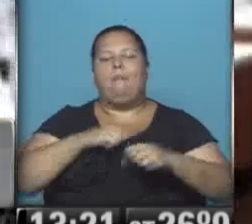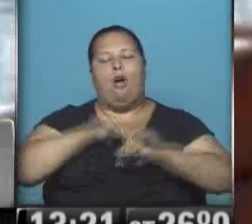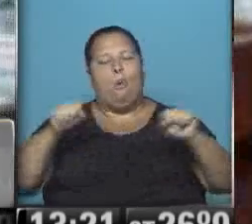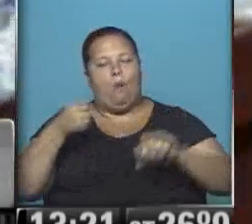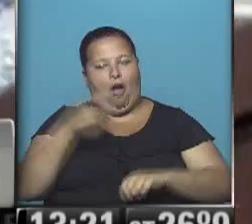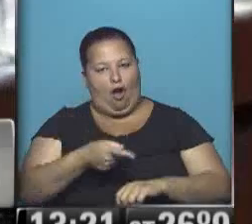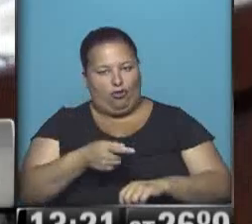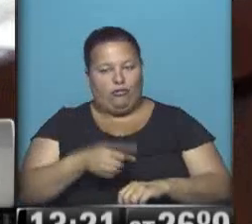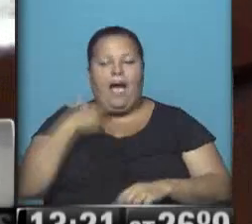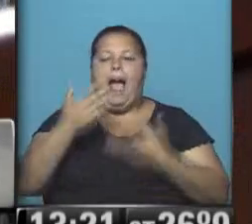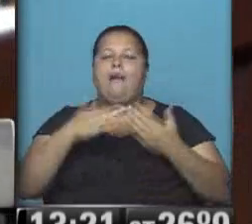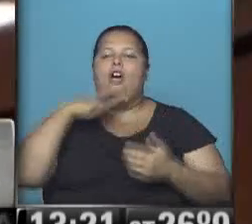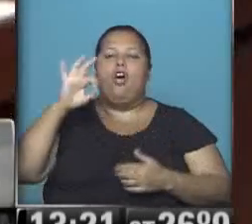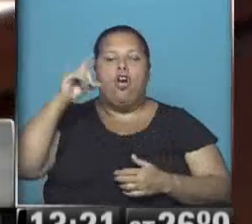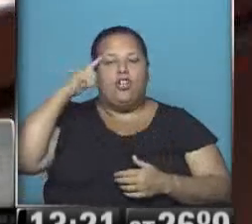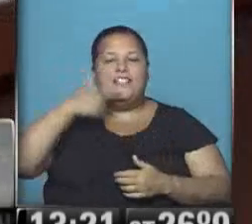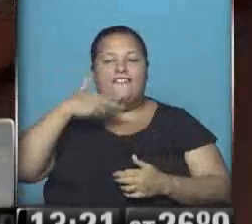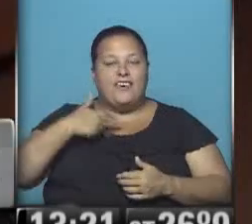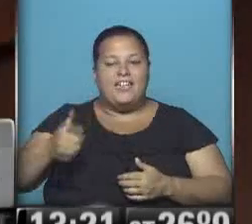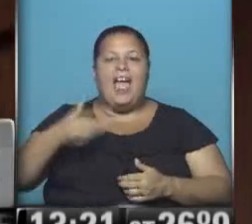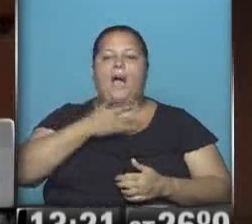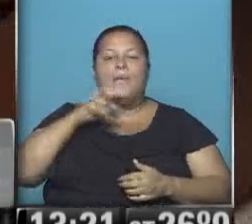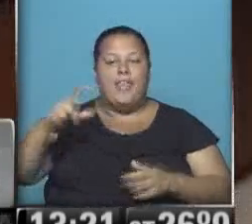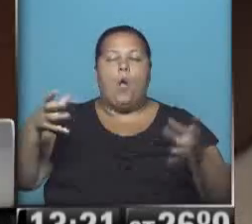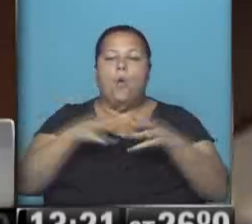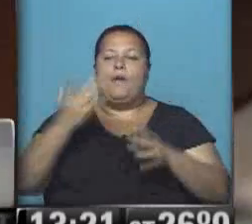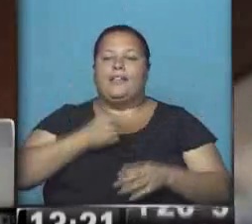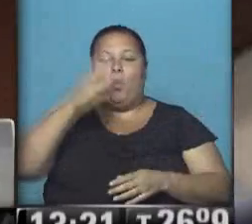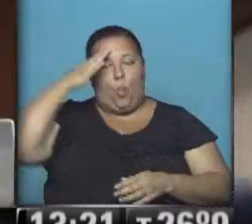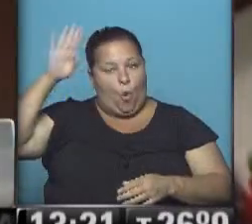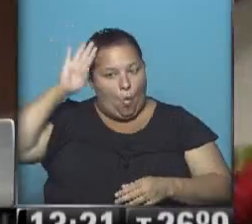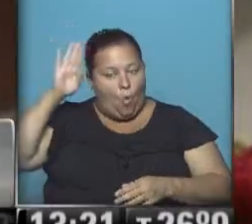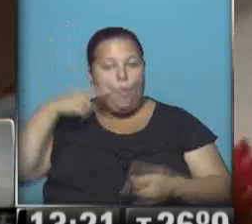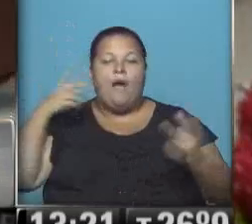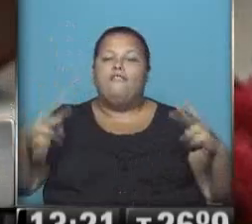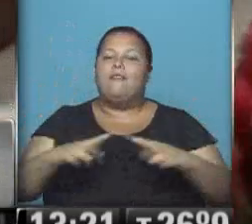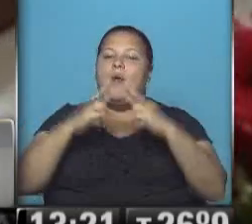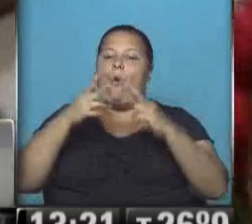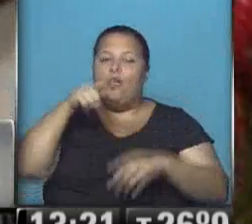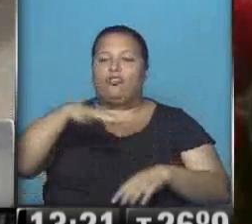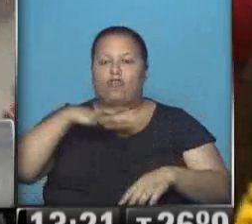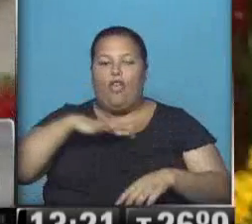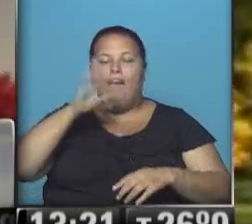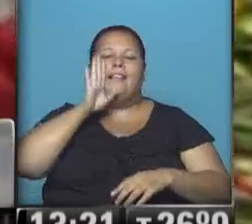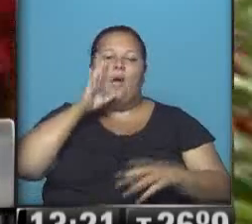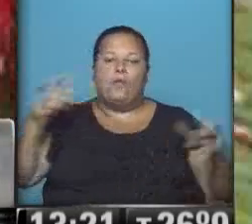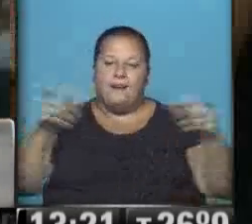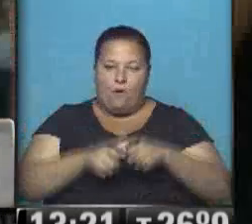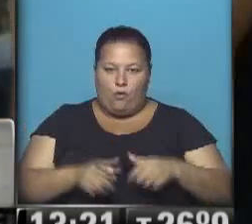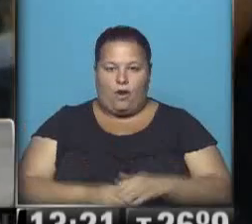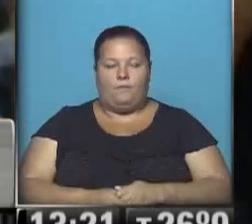Vamos a escuchar a Josefina Vidal, que es la directora de la delegación cubana en este encuentro que están teniendo con los Estados